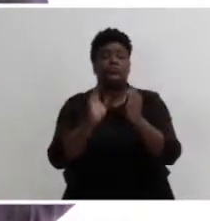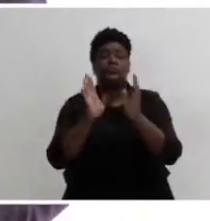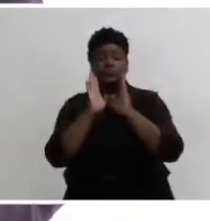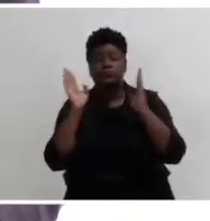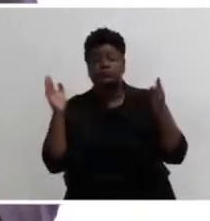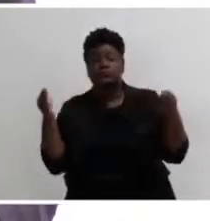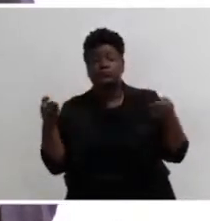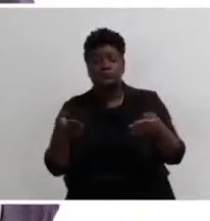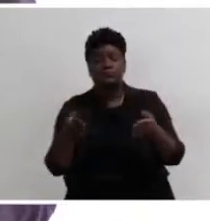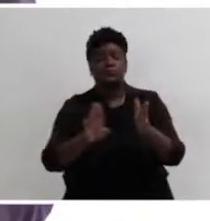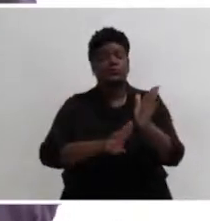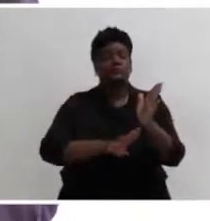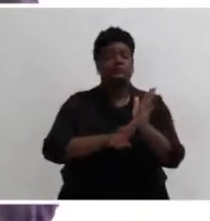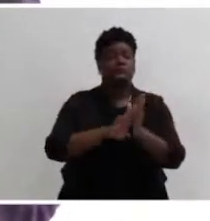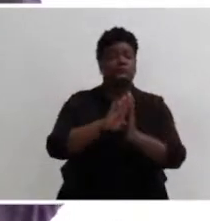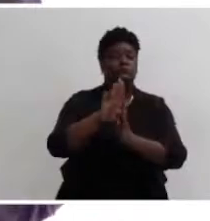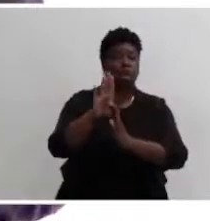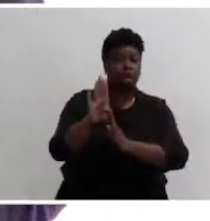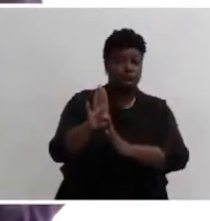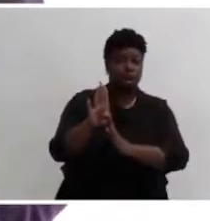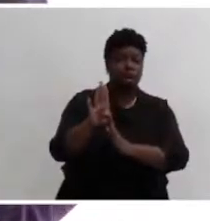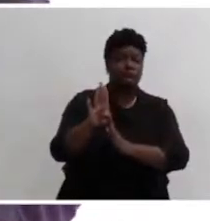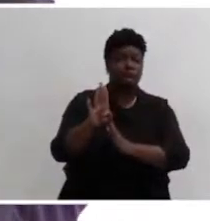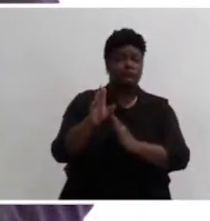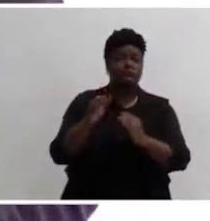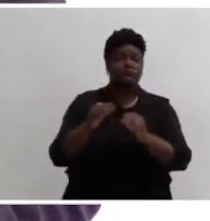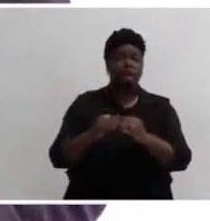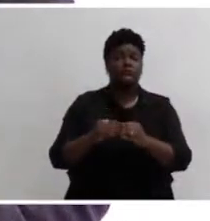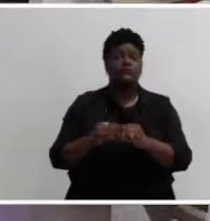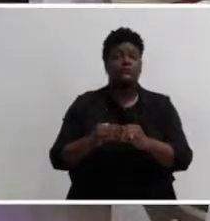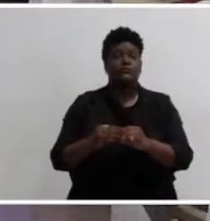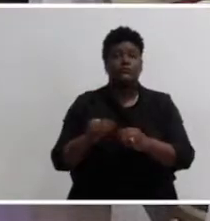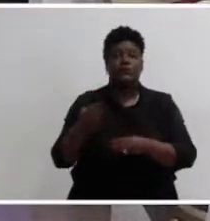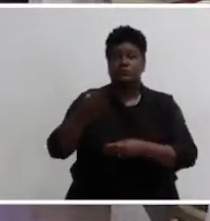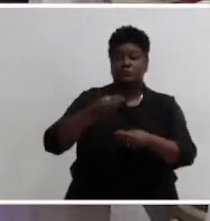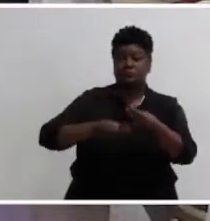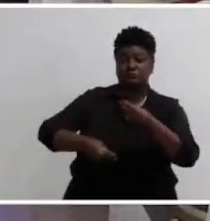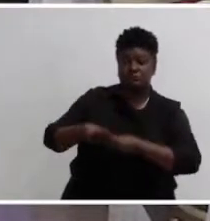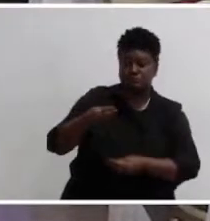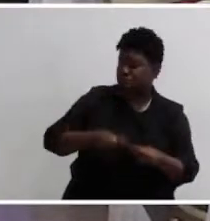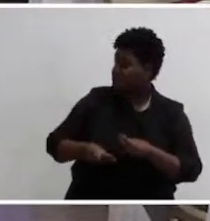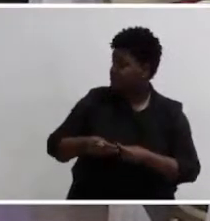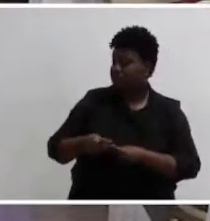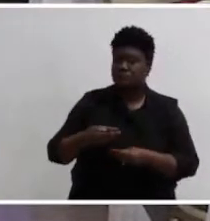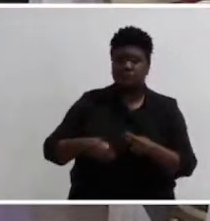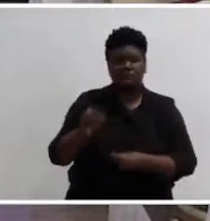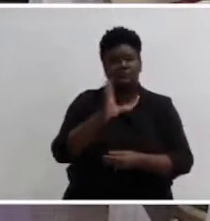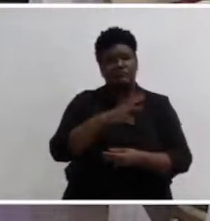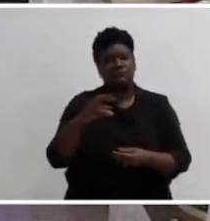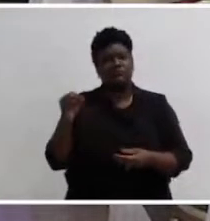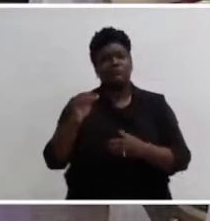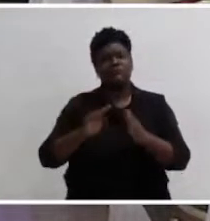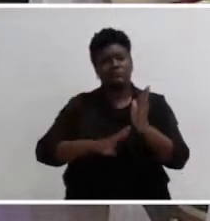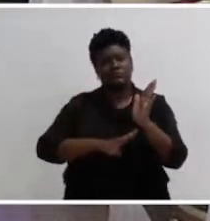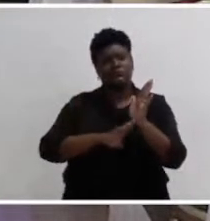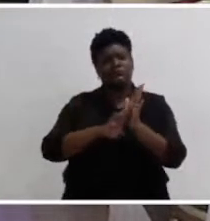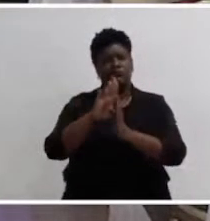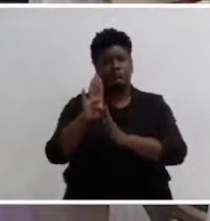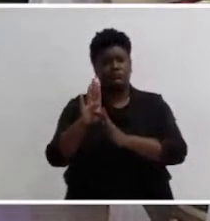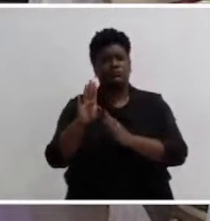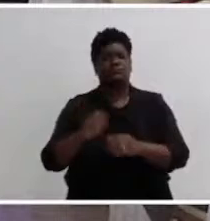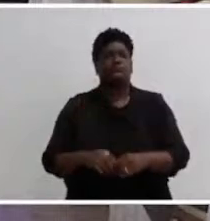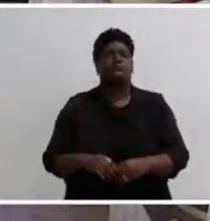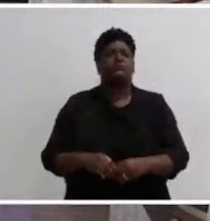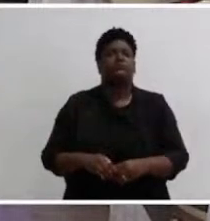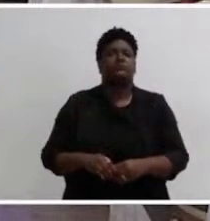es el desarrollo y crecimiento de un mercado o una industria. Existen muchos ecosistemas, está el de aeroespacio y